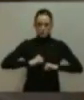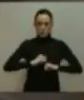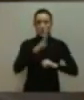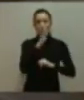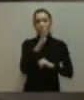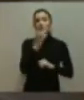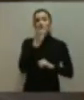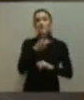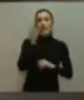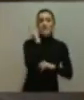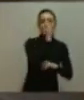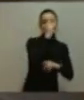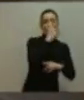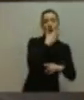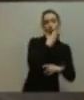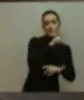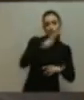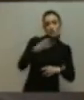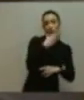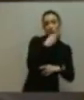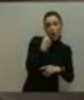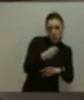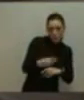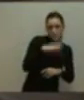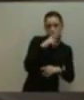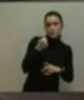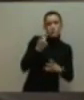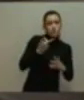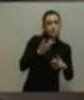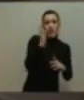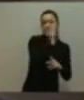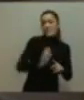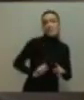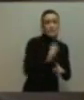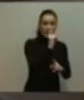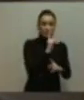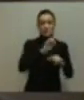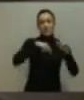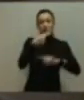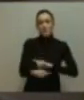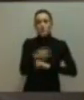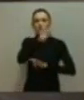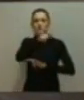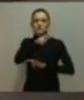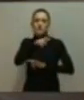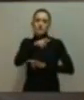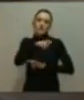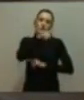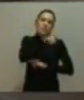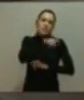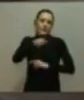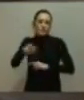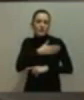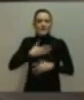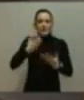la población, la gente joven ha sido más duramente castigada y esto hace que no pocas voces, de manera malintencionada, traten de presentar a